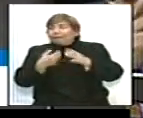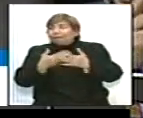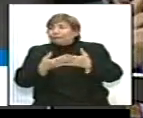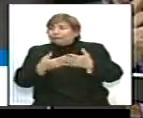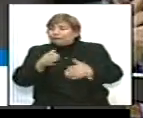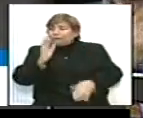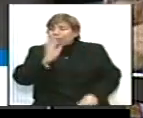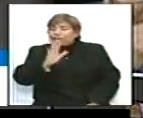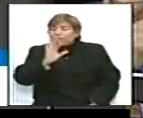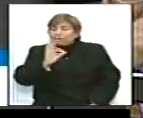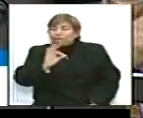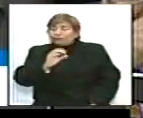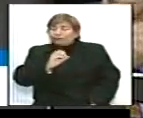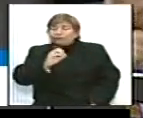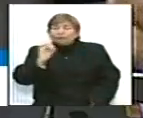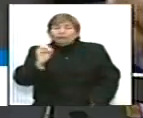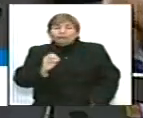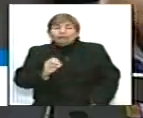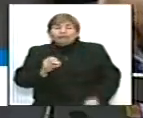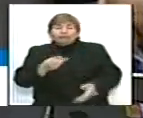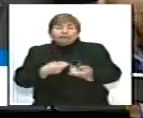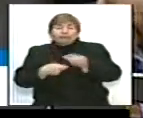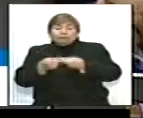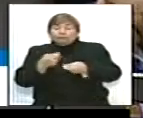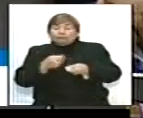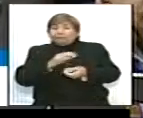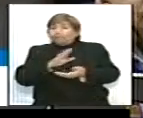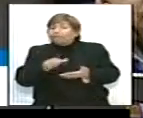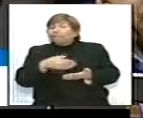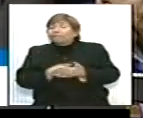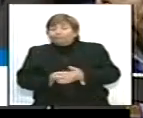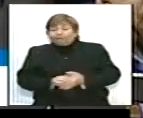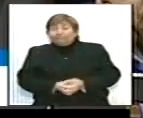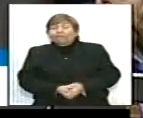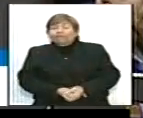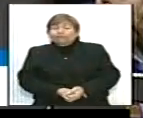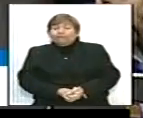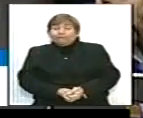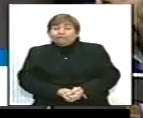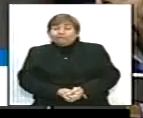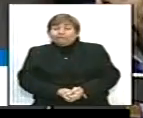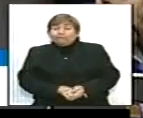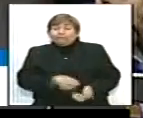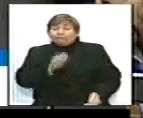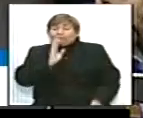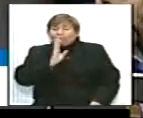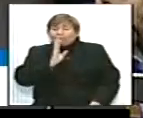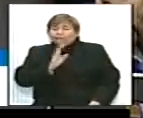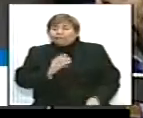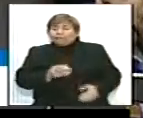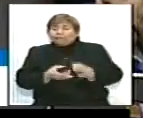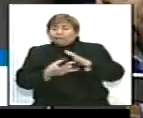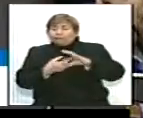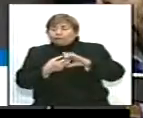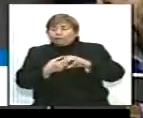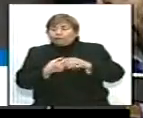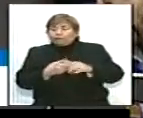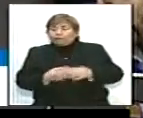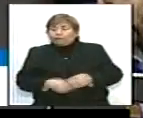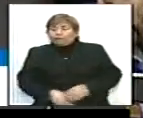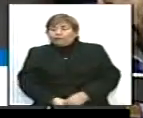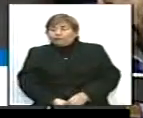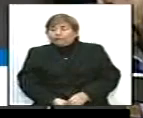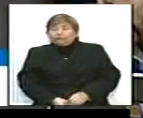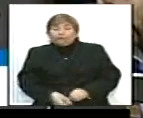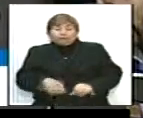el 59% de las exportaciones totales, señor presidente. Estamos hablando que la minería es